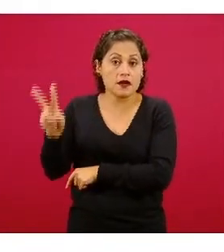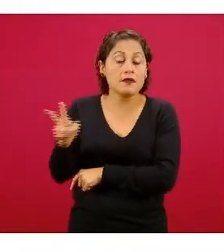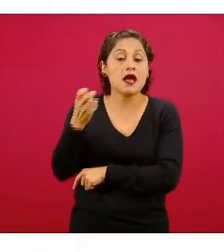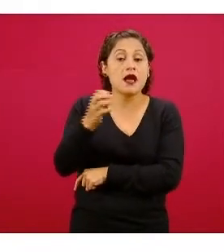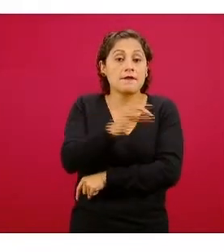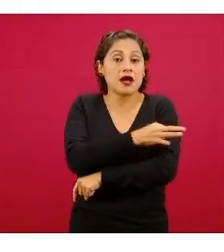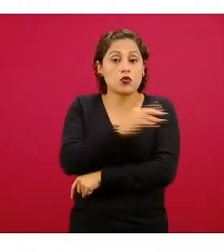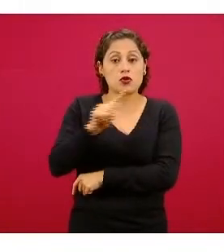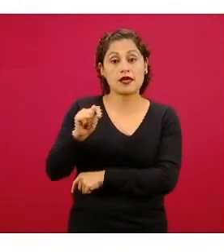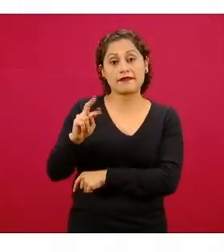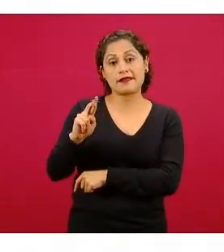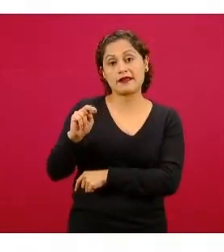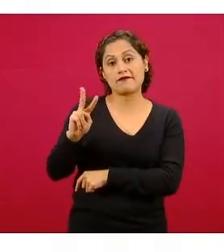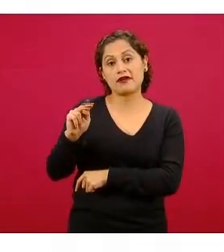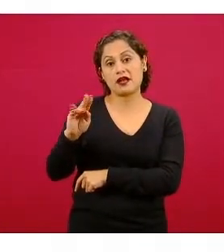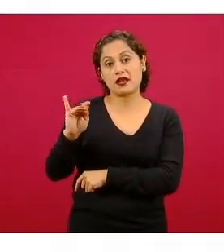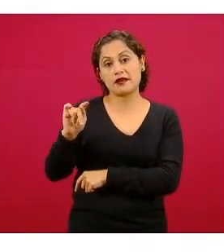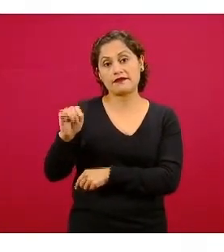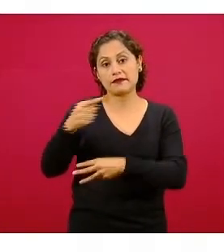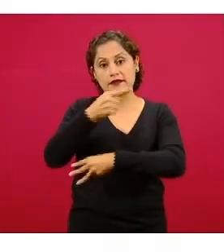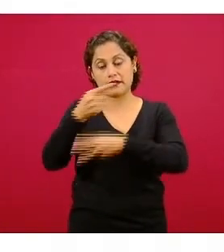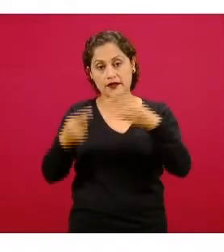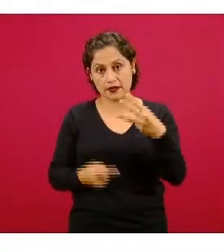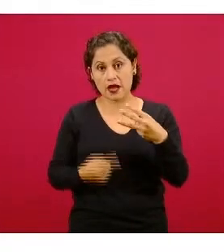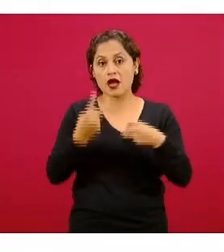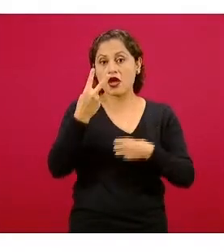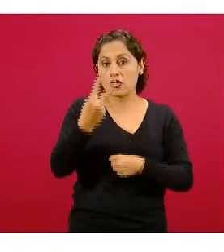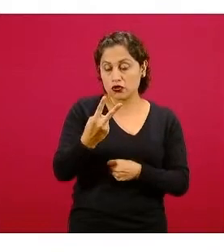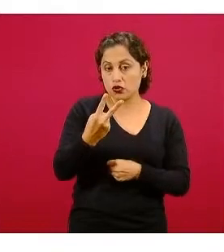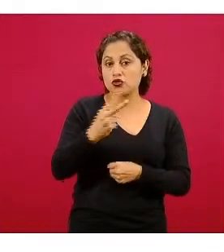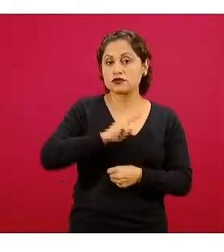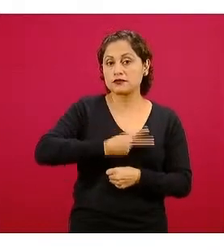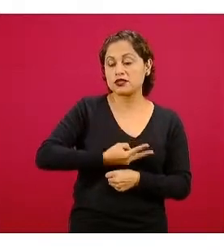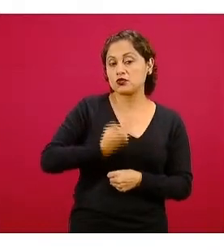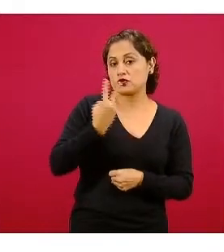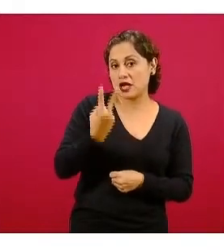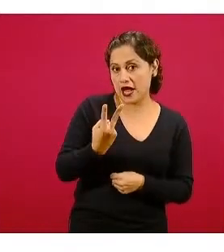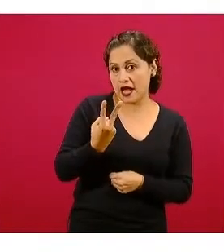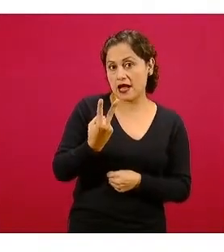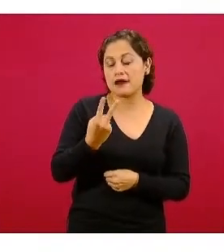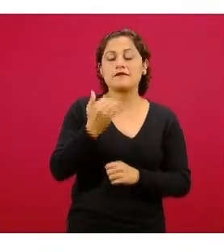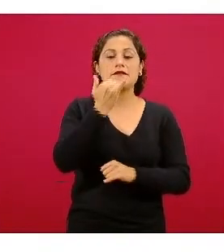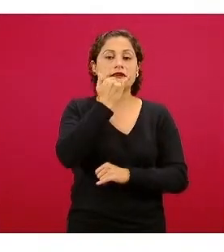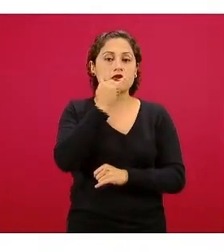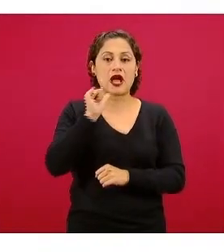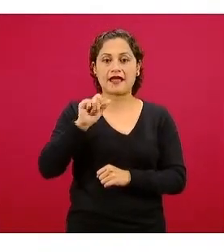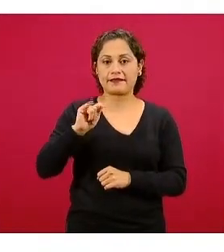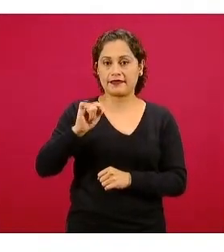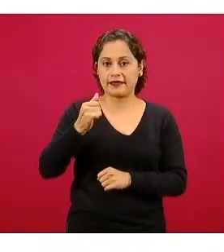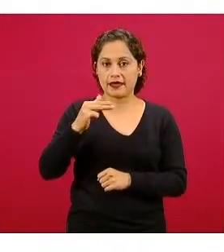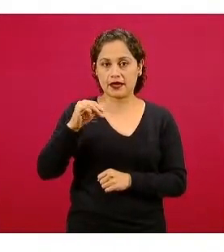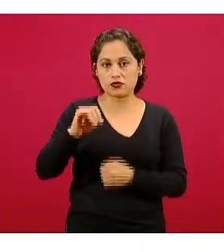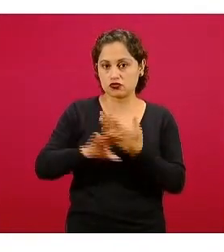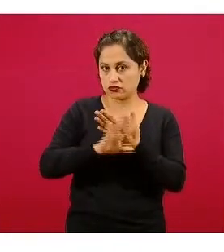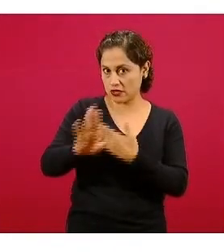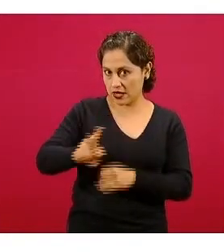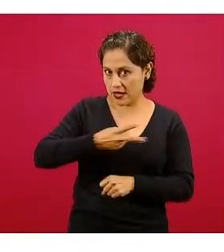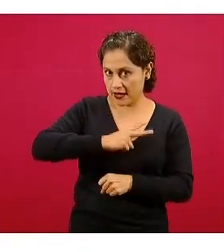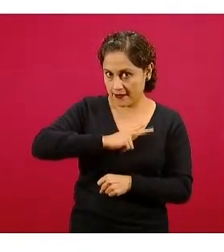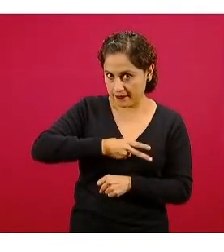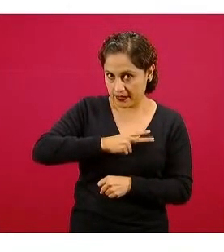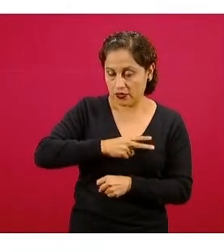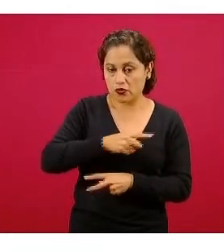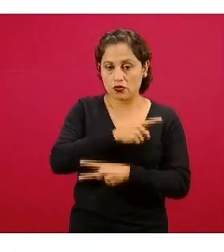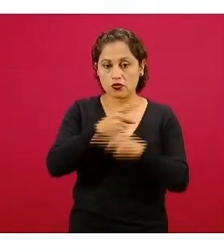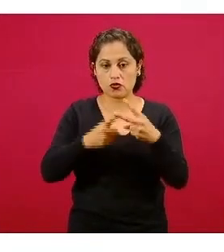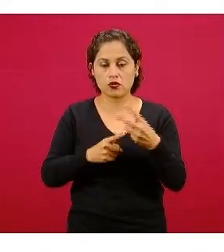trivalente, que tiene 2 virus de tipo A y 2 virus de tipo B, bueno, antígenos, no los virus, Pero si ven, no quiero que